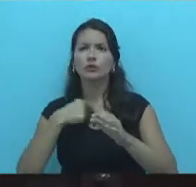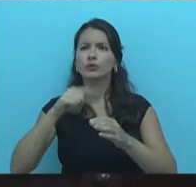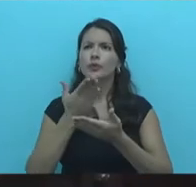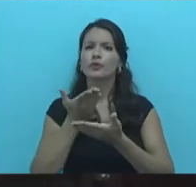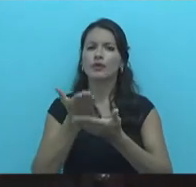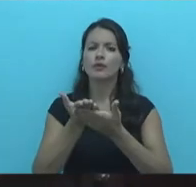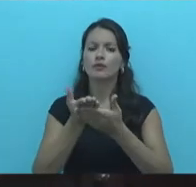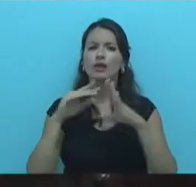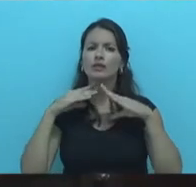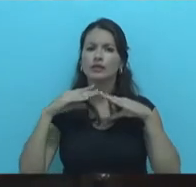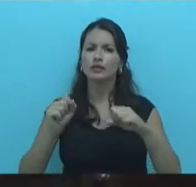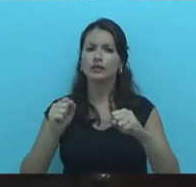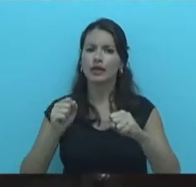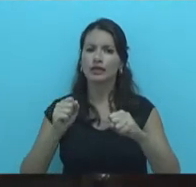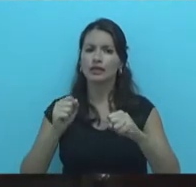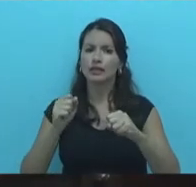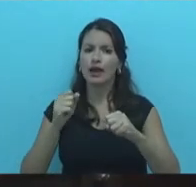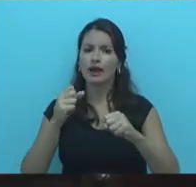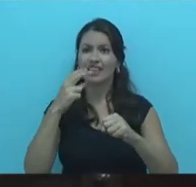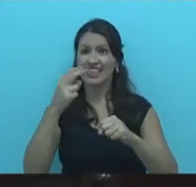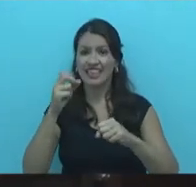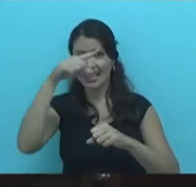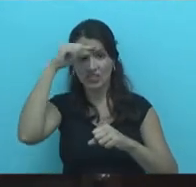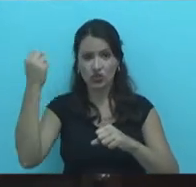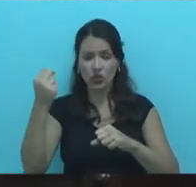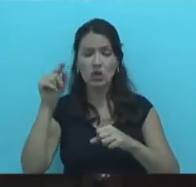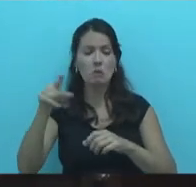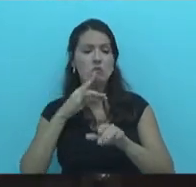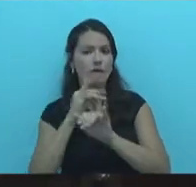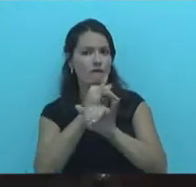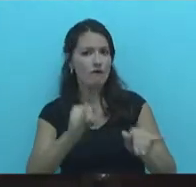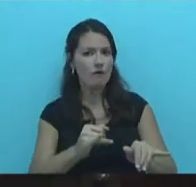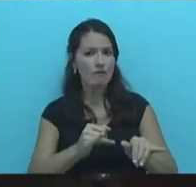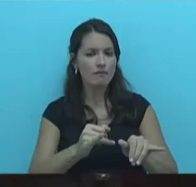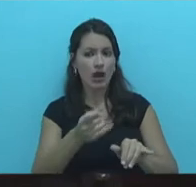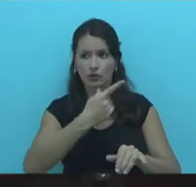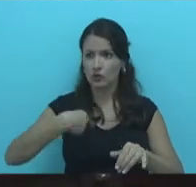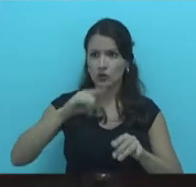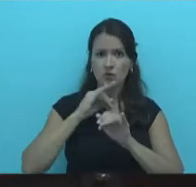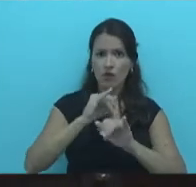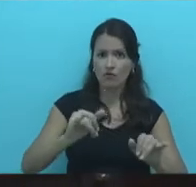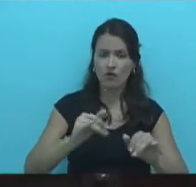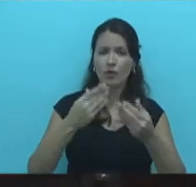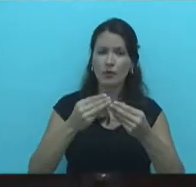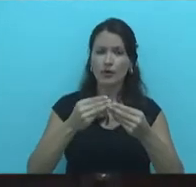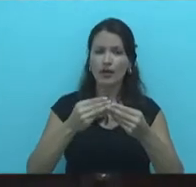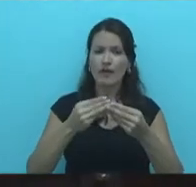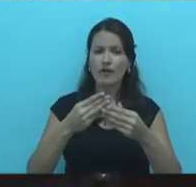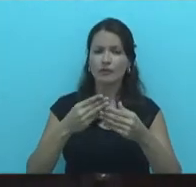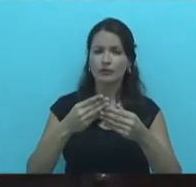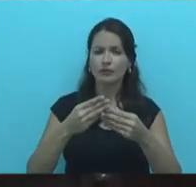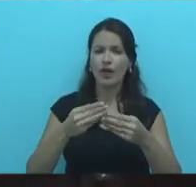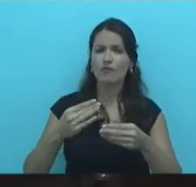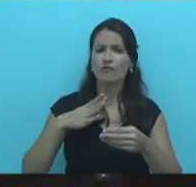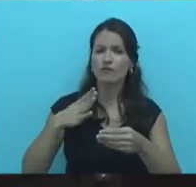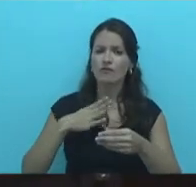a la Secretaría de Energía de Nación para que informen los motivos por los cuales se retrasa la autorización a ENERFE, Energía